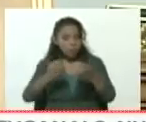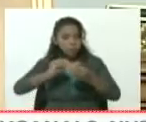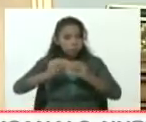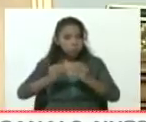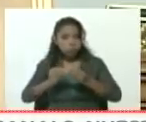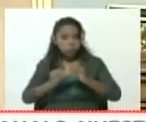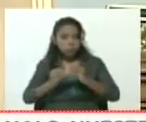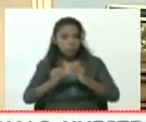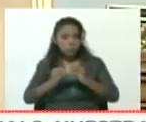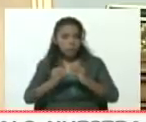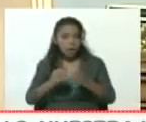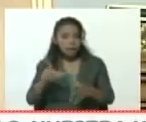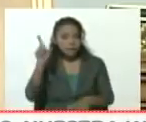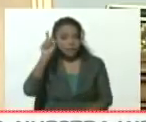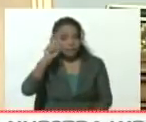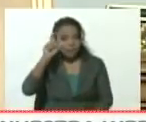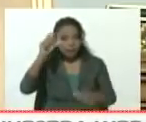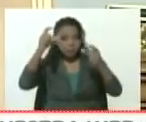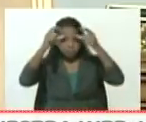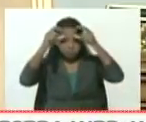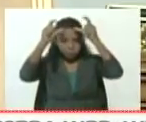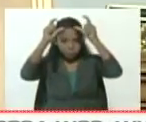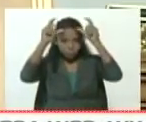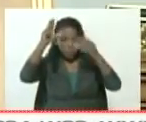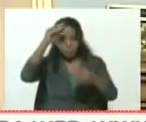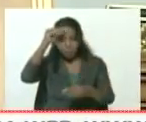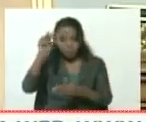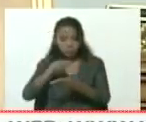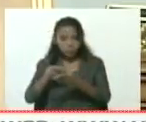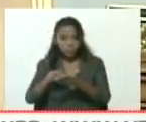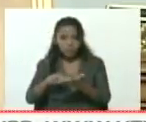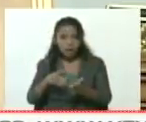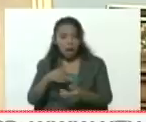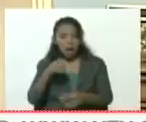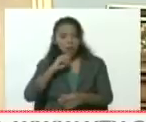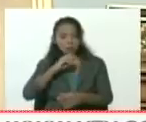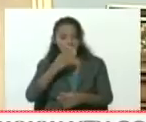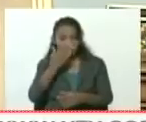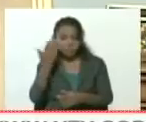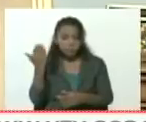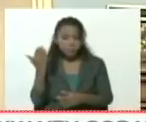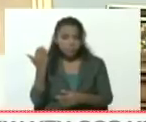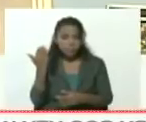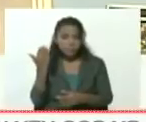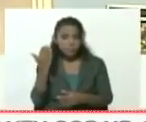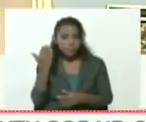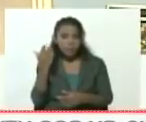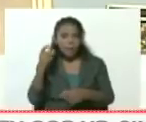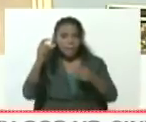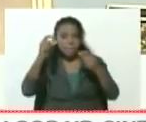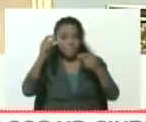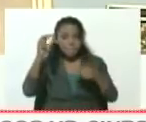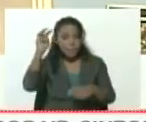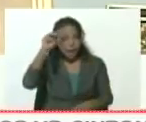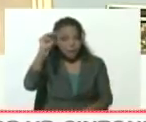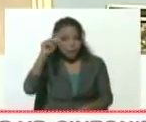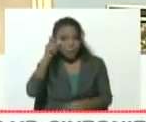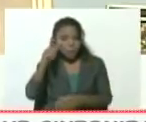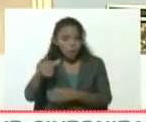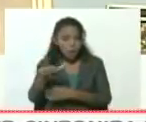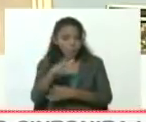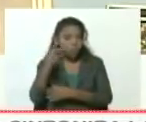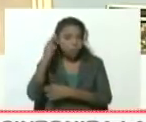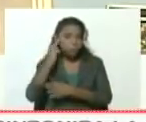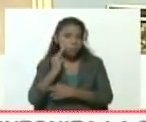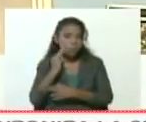doctrina del maestro don Simón Rodríguez, Samuel Robinson, maestro de la patria bolivariana, maestro del pueblo bolivariano,